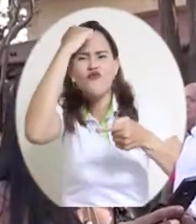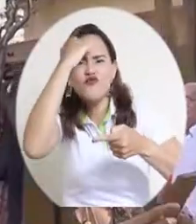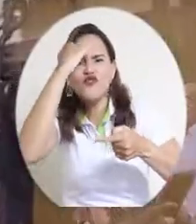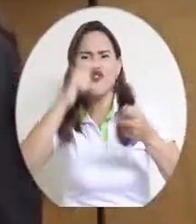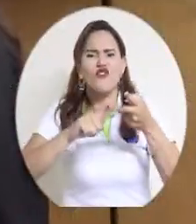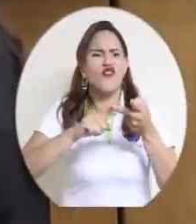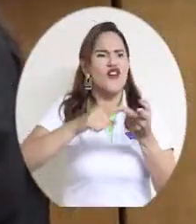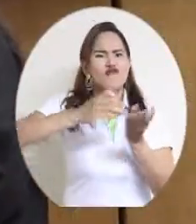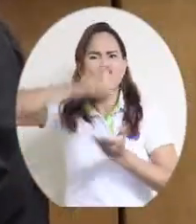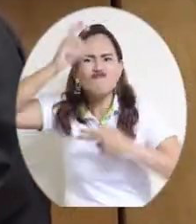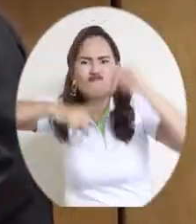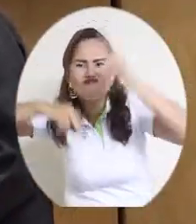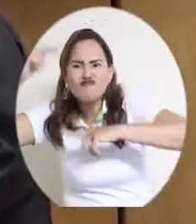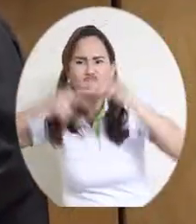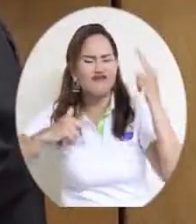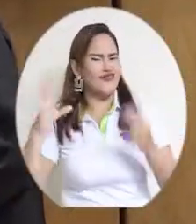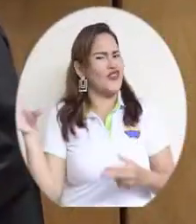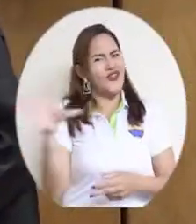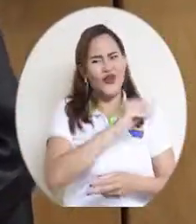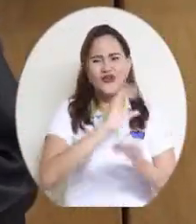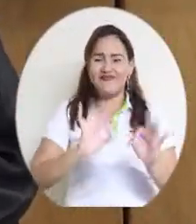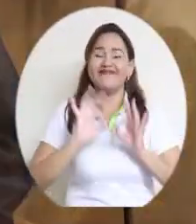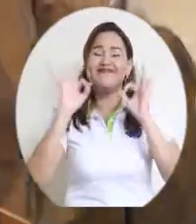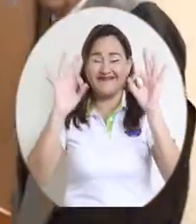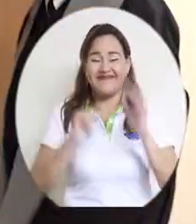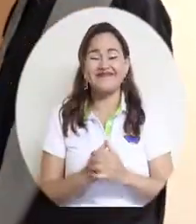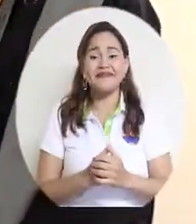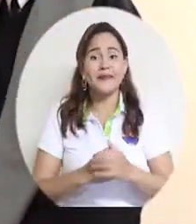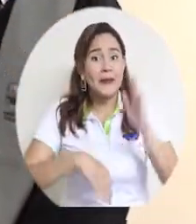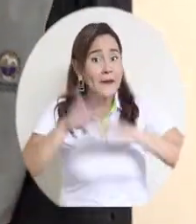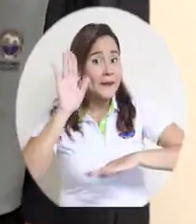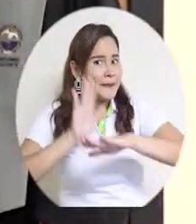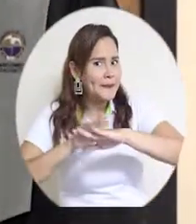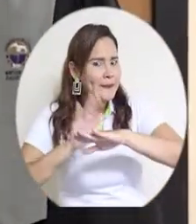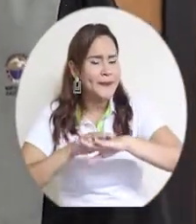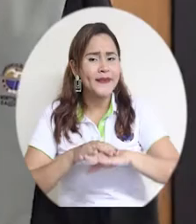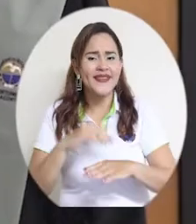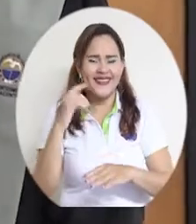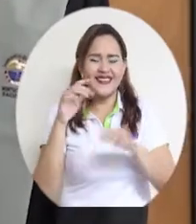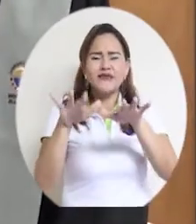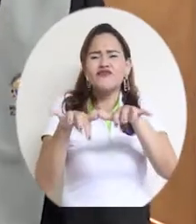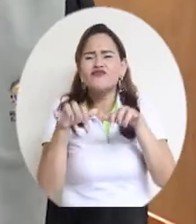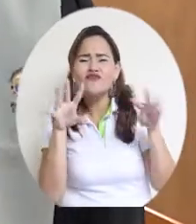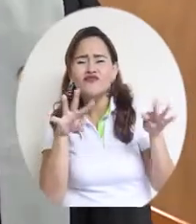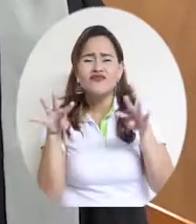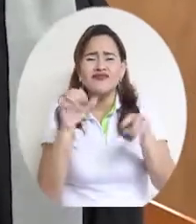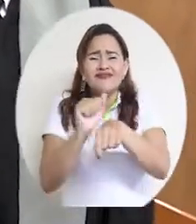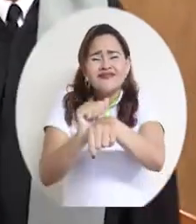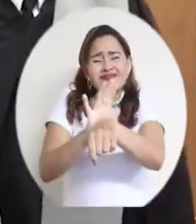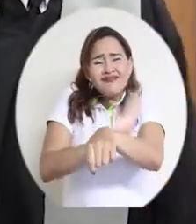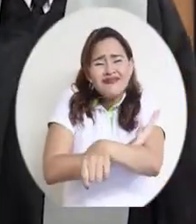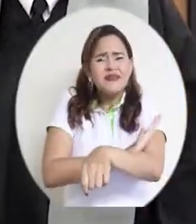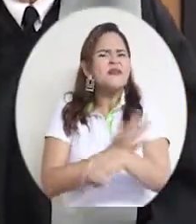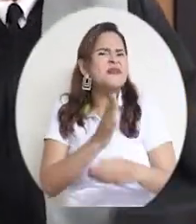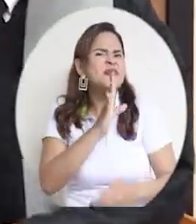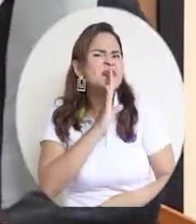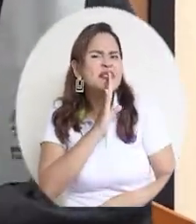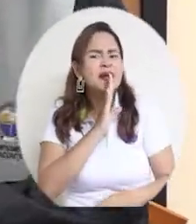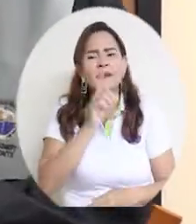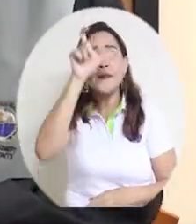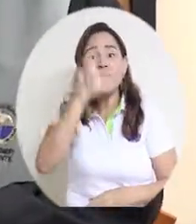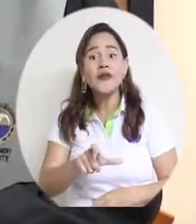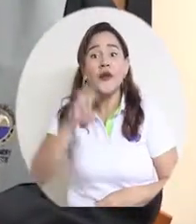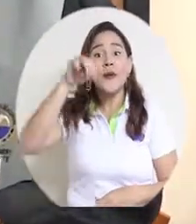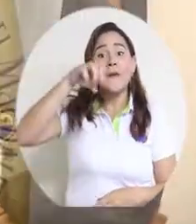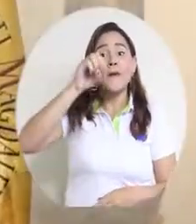profesores, la estructura, todo. La ceremonia contó con un emotivo momento cuando Montgomery Antonio da Conte, médico de profesión, a sus